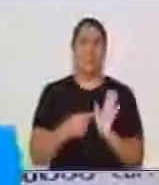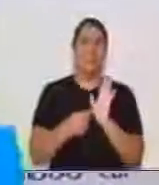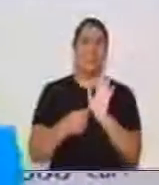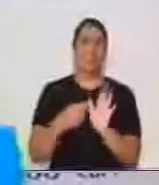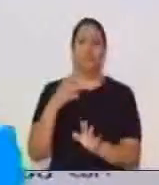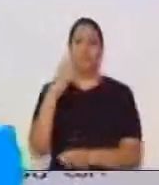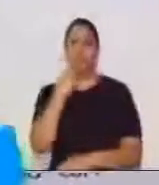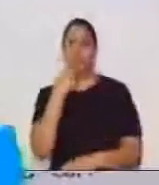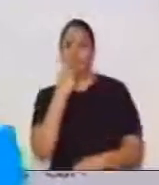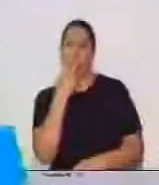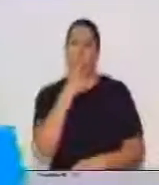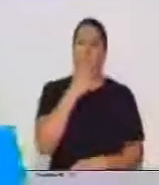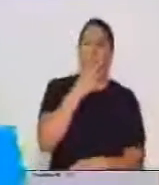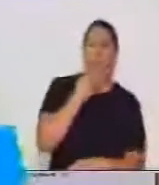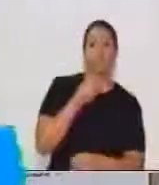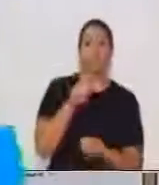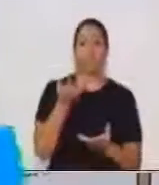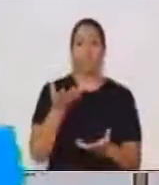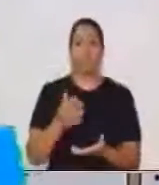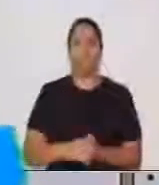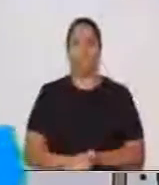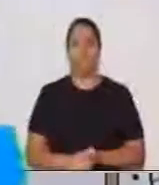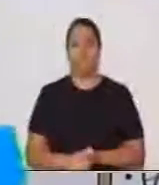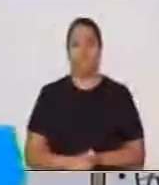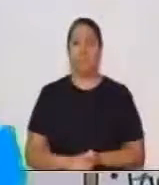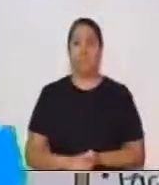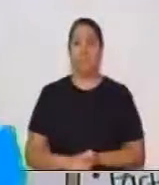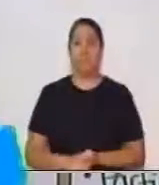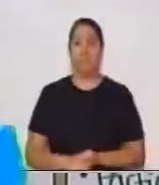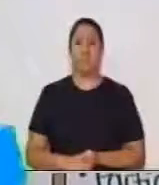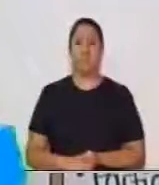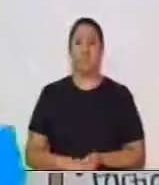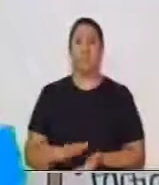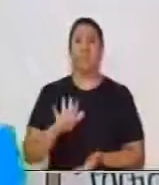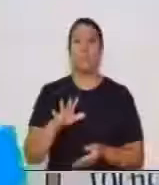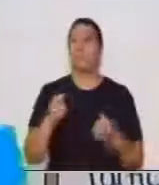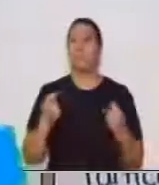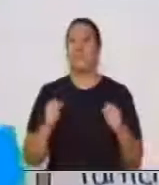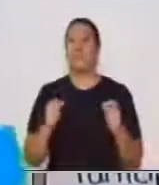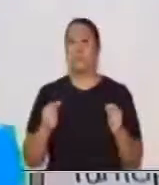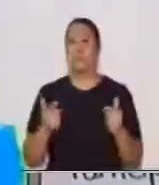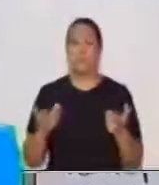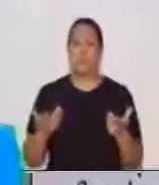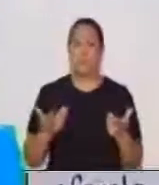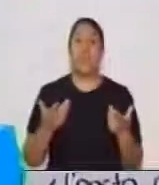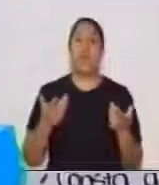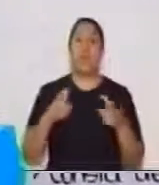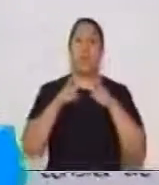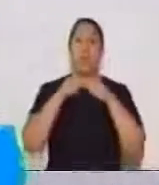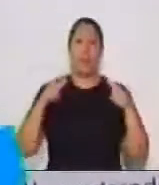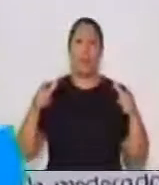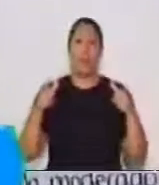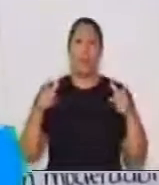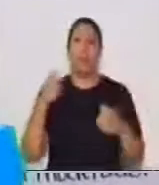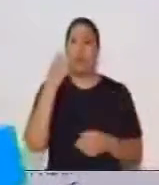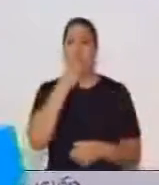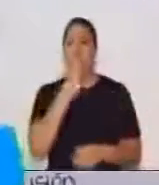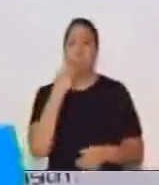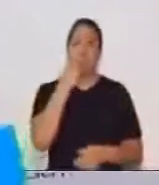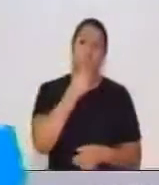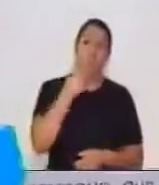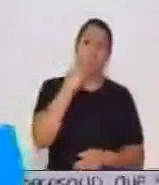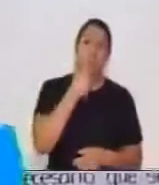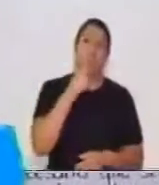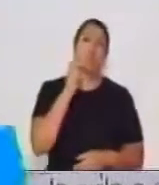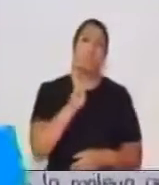la primera característica, es una exposición oral y se realiza a través del lenguaje oral. Por eso es que